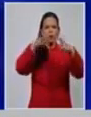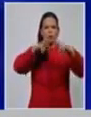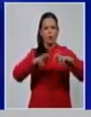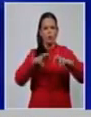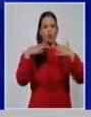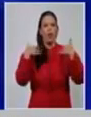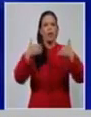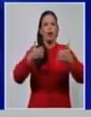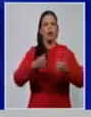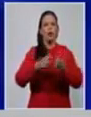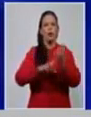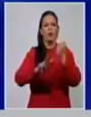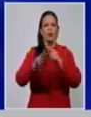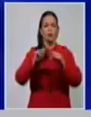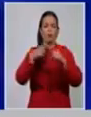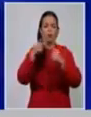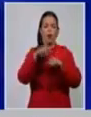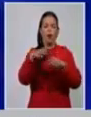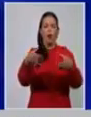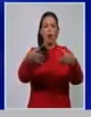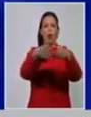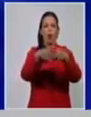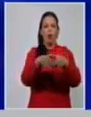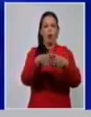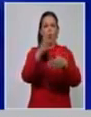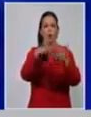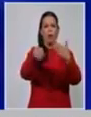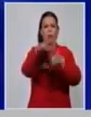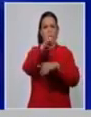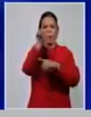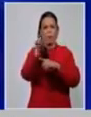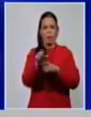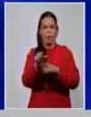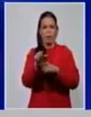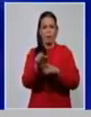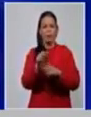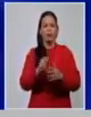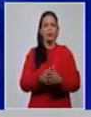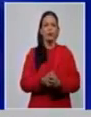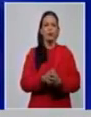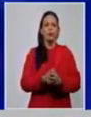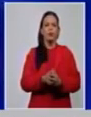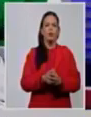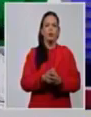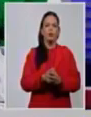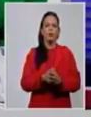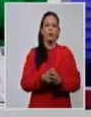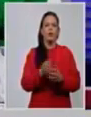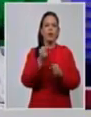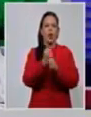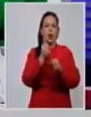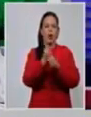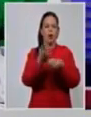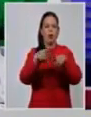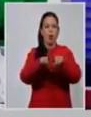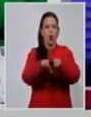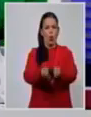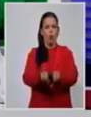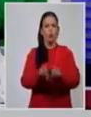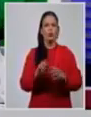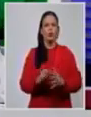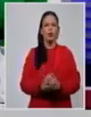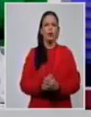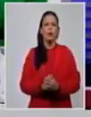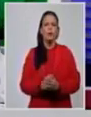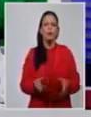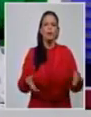trabajo del ministerio y compañeros de diferentes lugares que están trabajando de conjunto